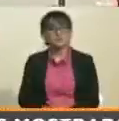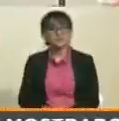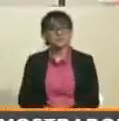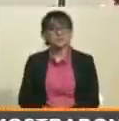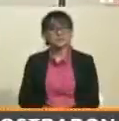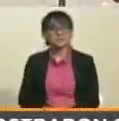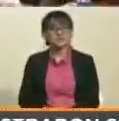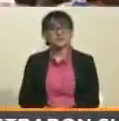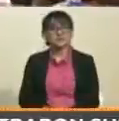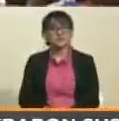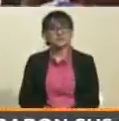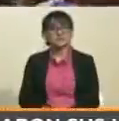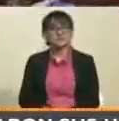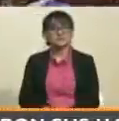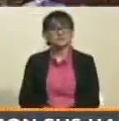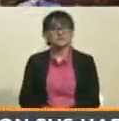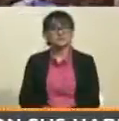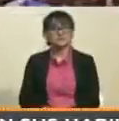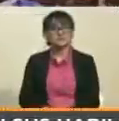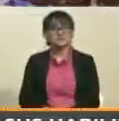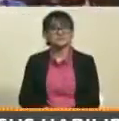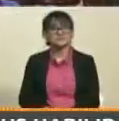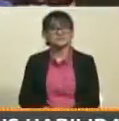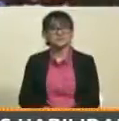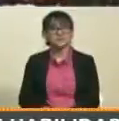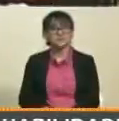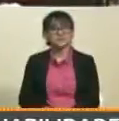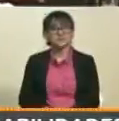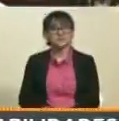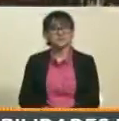En Venezuela decide el pueblo.